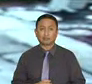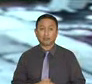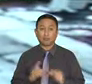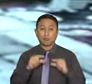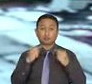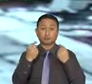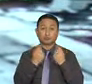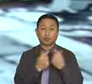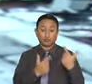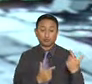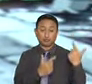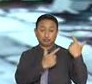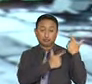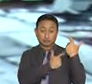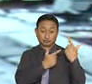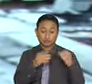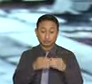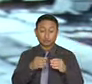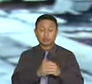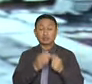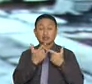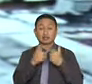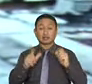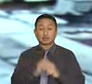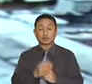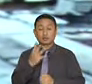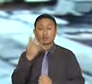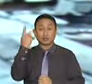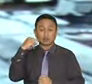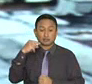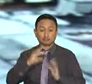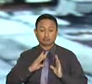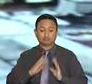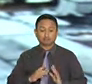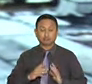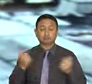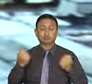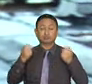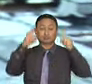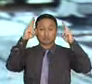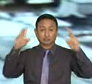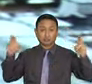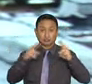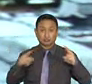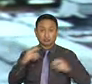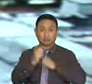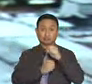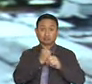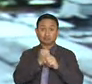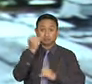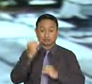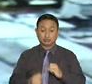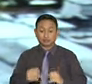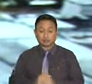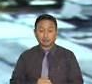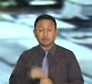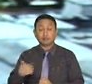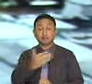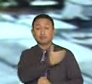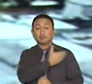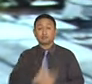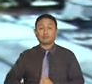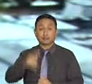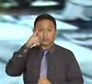de las fuerzas armadas tendrán cuatro días más de descanso durante las fiestas de Navidad y fin de año Así lo anunció el presidente